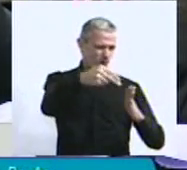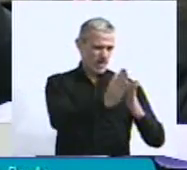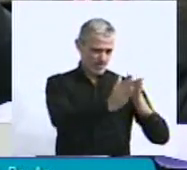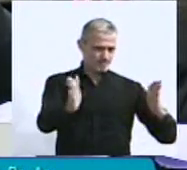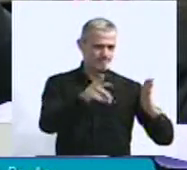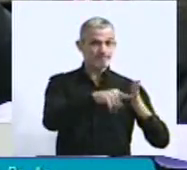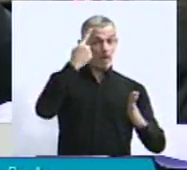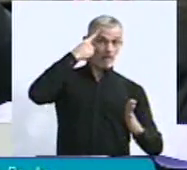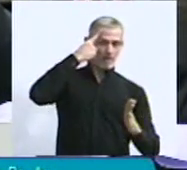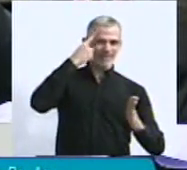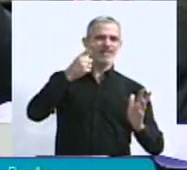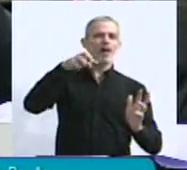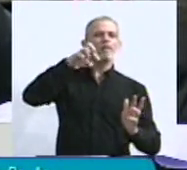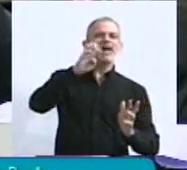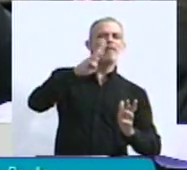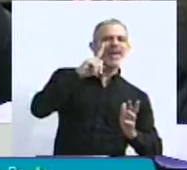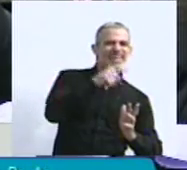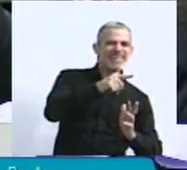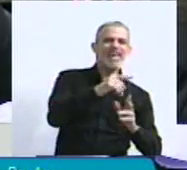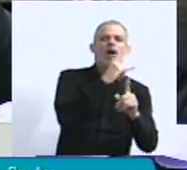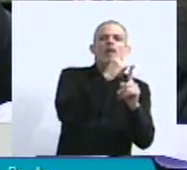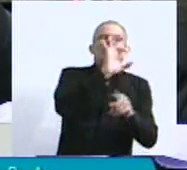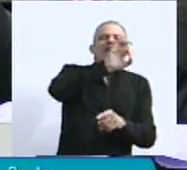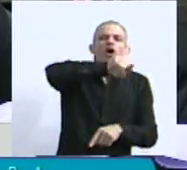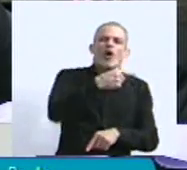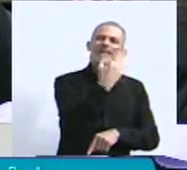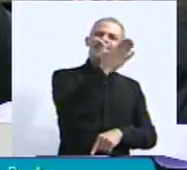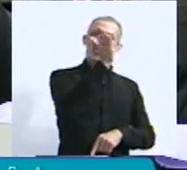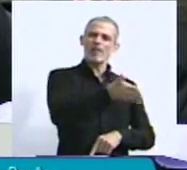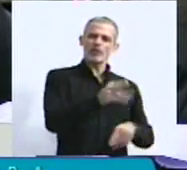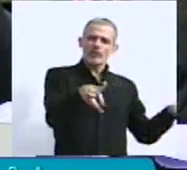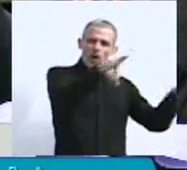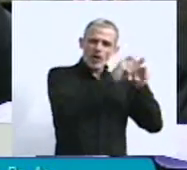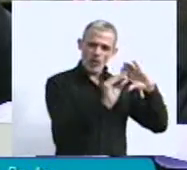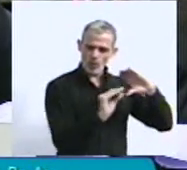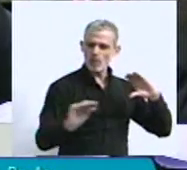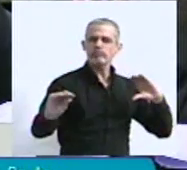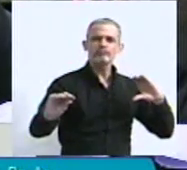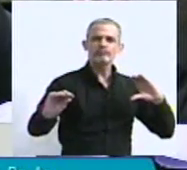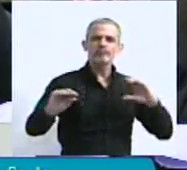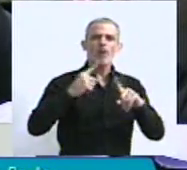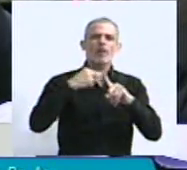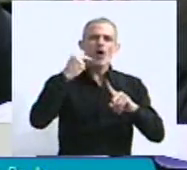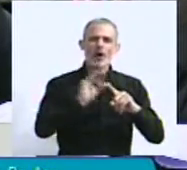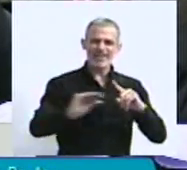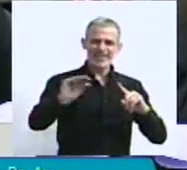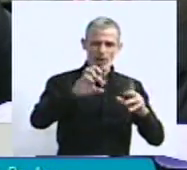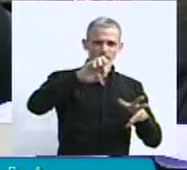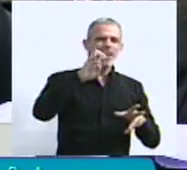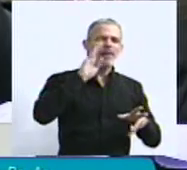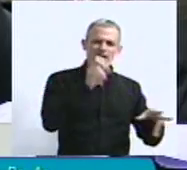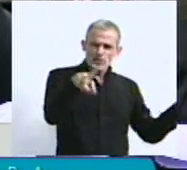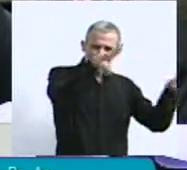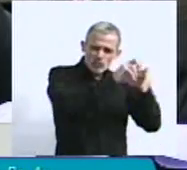representaba del PBI del 2010 medio punto. El 0,5% del PIB del 2010 era la